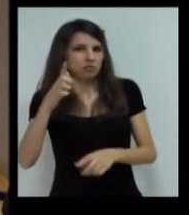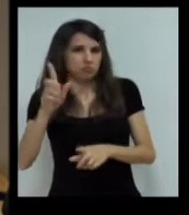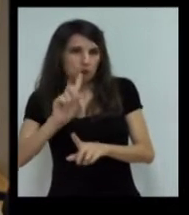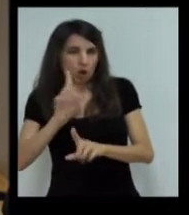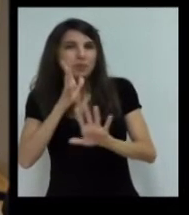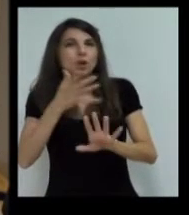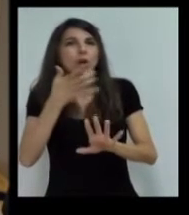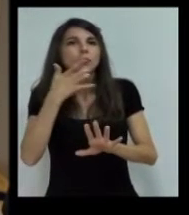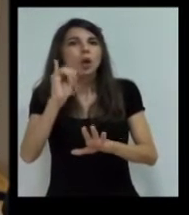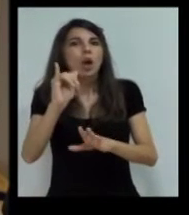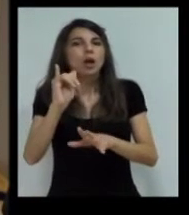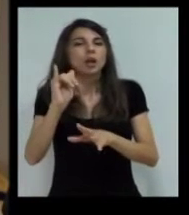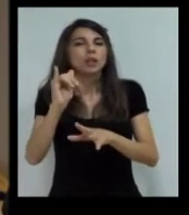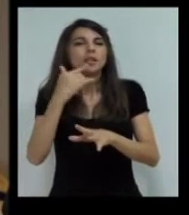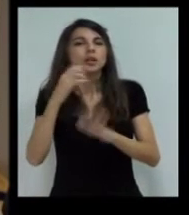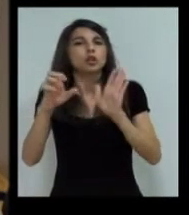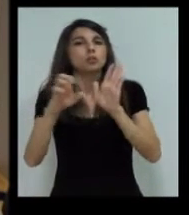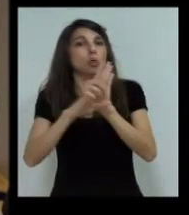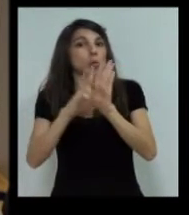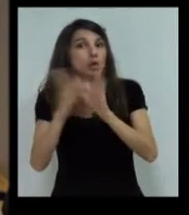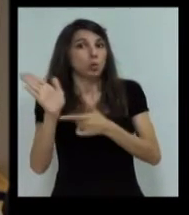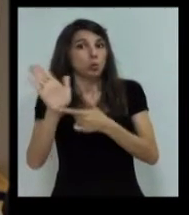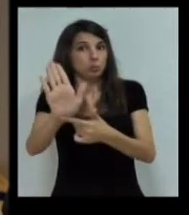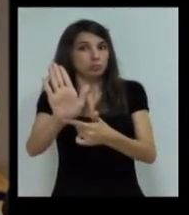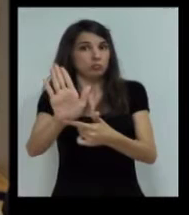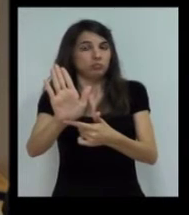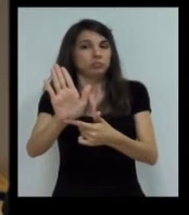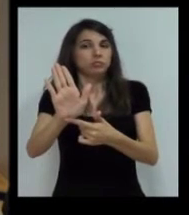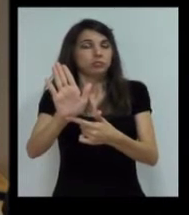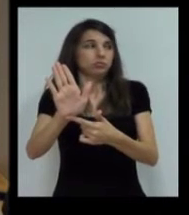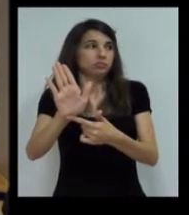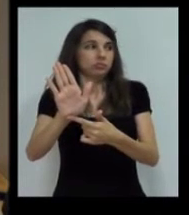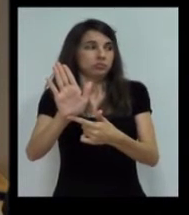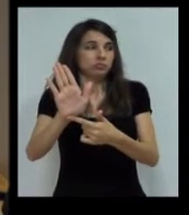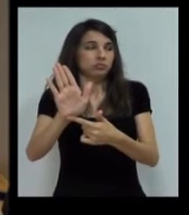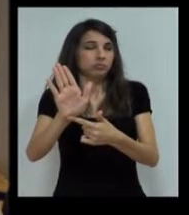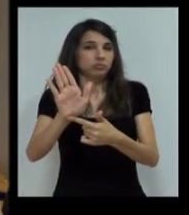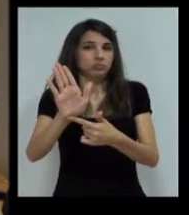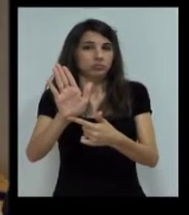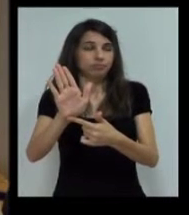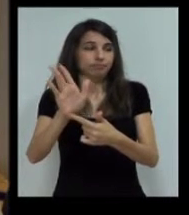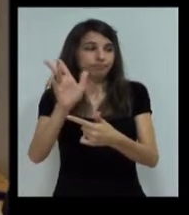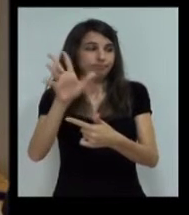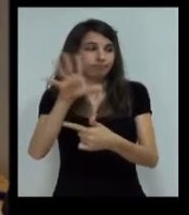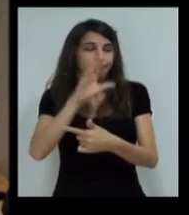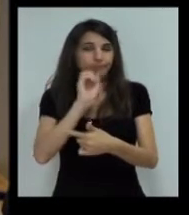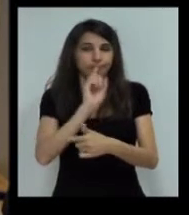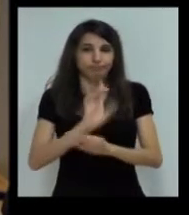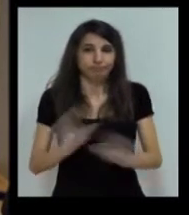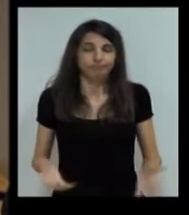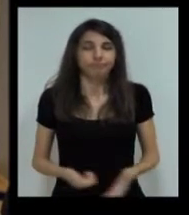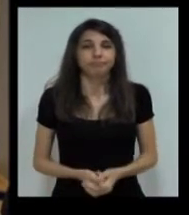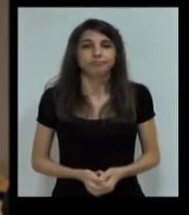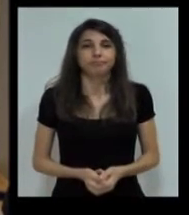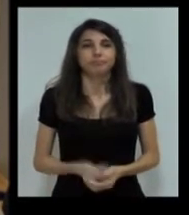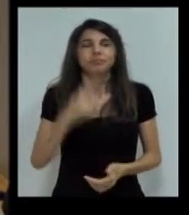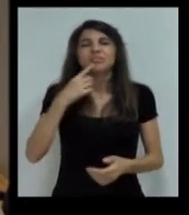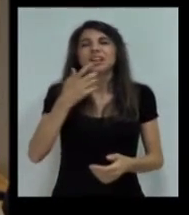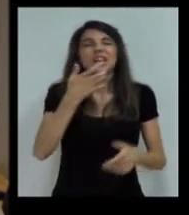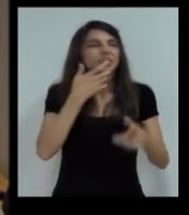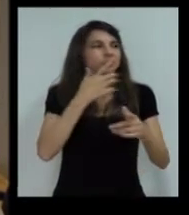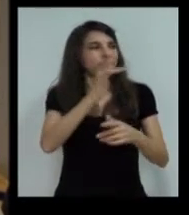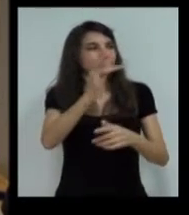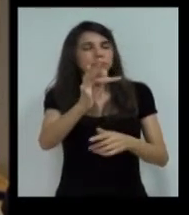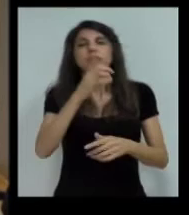te voy a poner currículum, y tú, joder, no estás en el foro de interoperabilidad. ¿Qué quieres que te diga? O currículum cero. Claro. Sí, más que establecer normas obligatorias o establecer